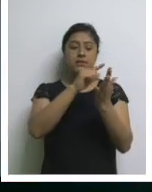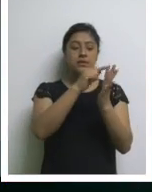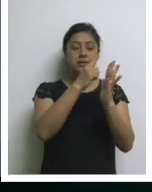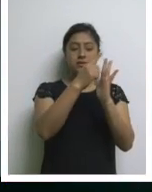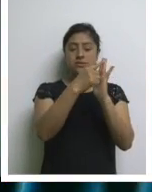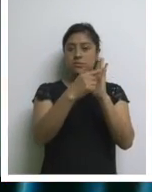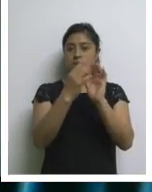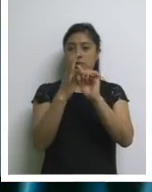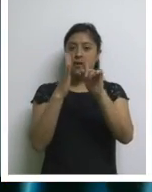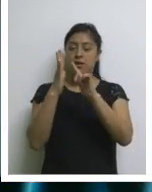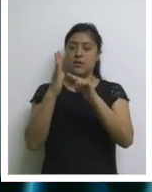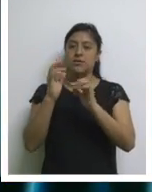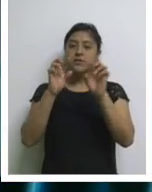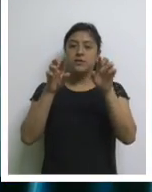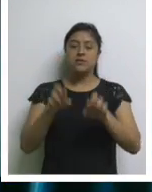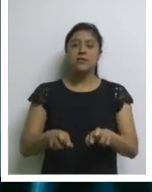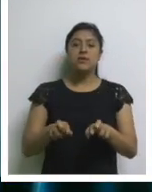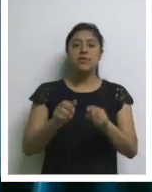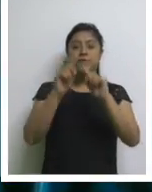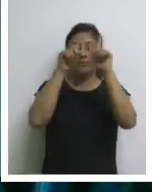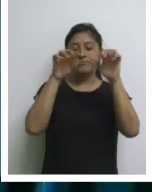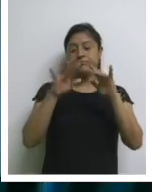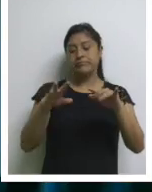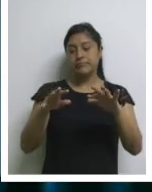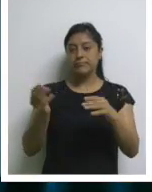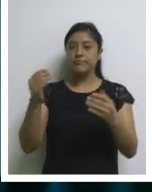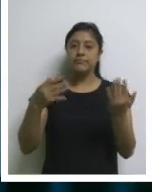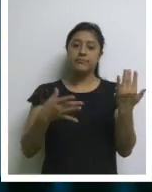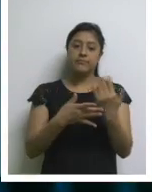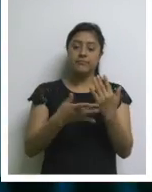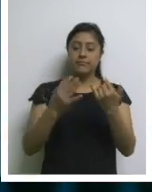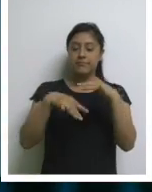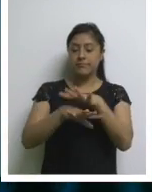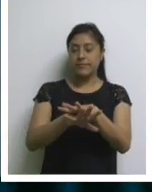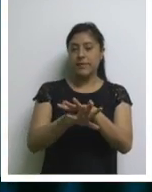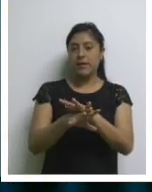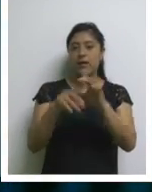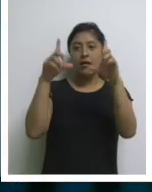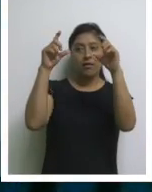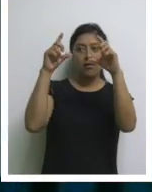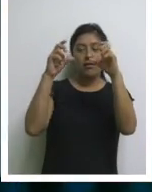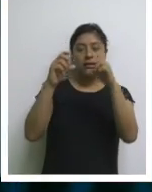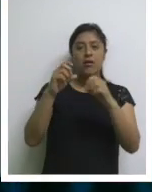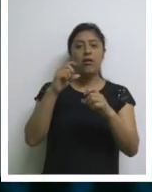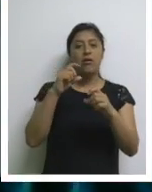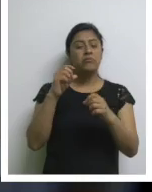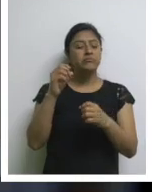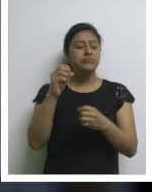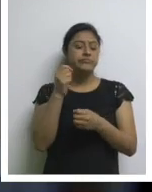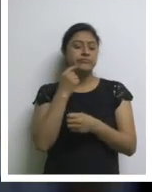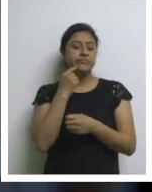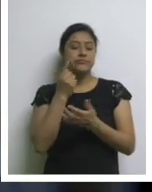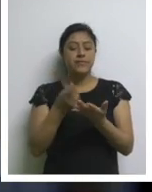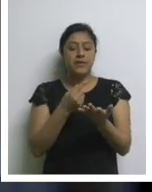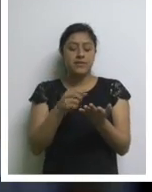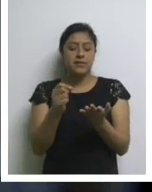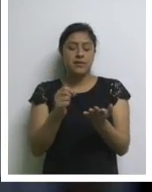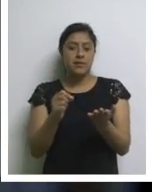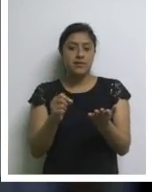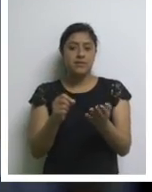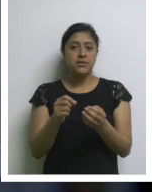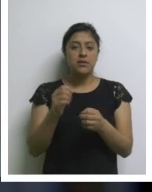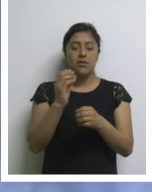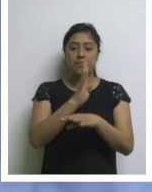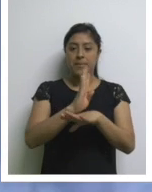huellas planas de la persona y está compuesto de hardware y software integrados que permiten la captura, consulta y